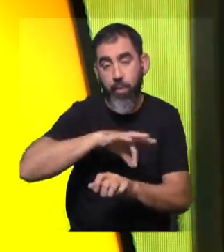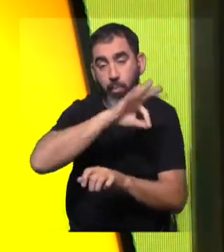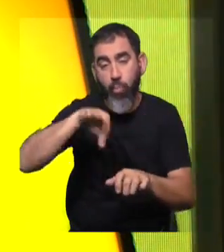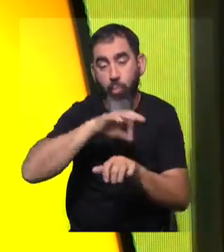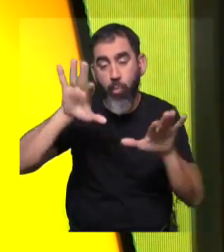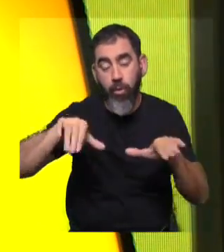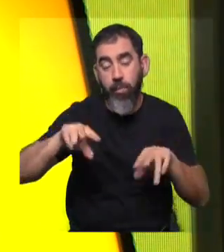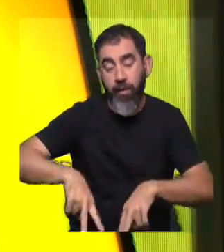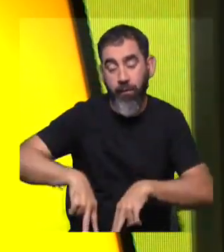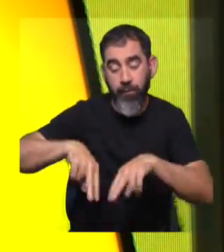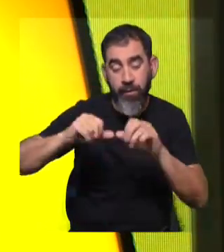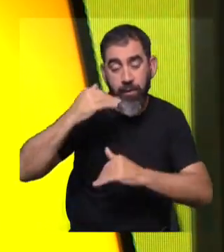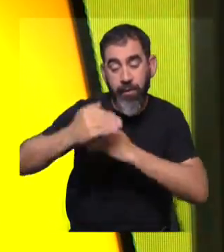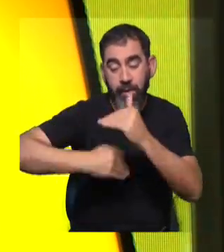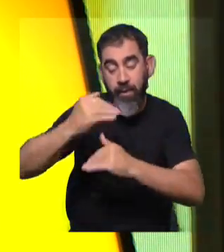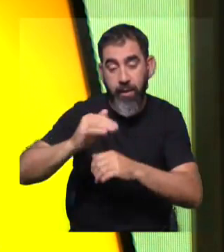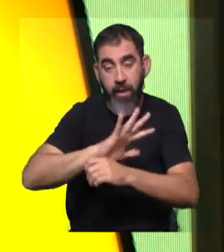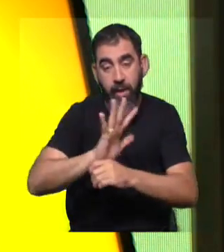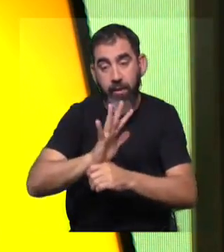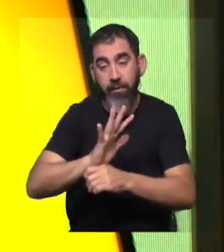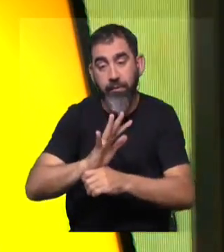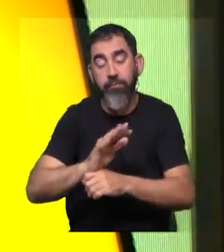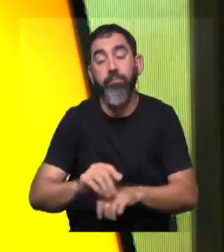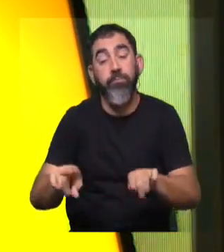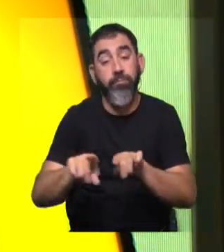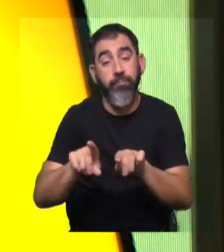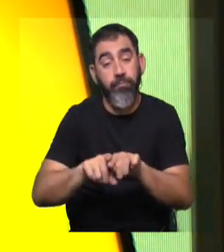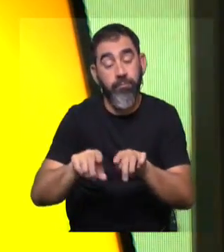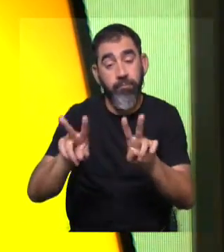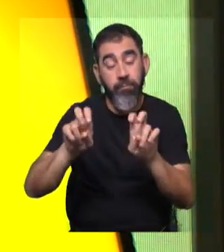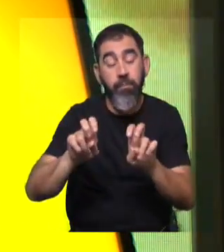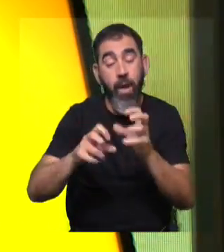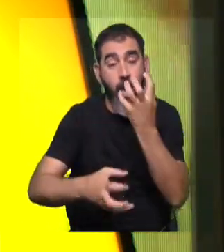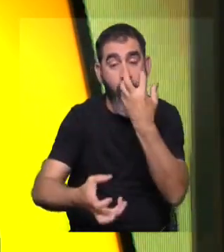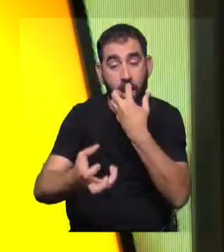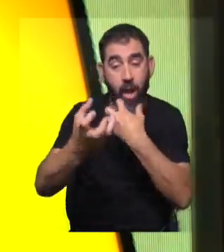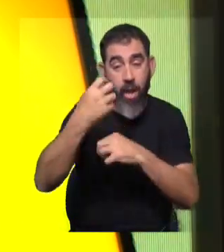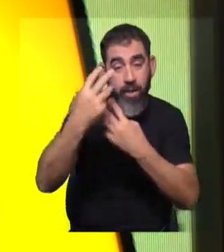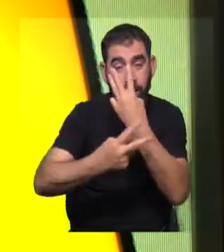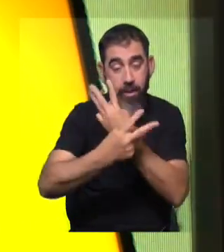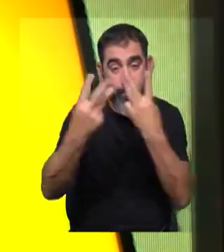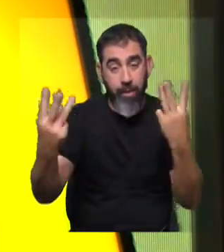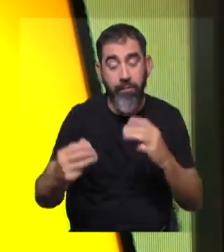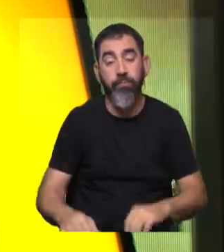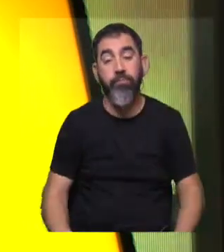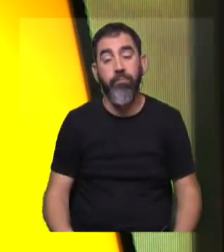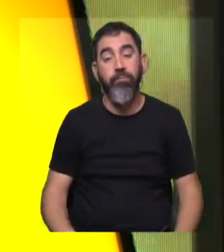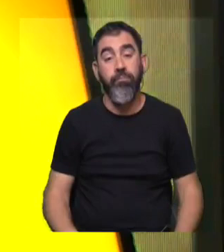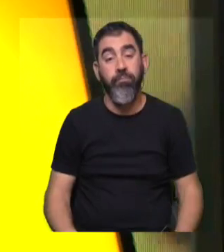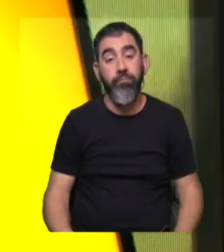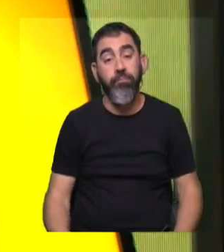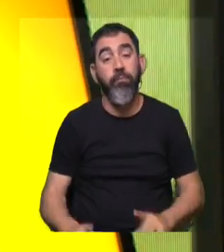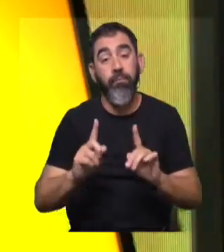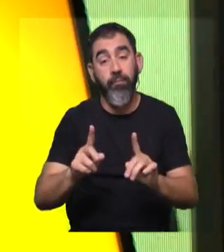para investigar procesos biológicos que tienen su paralelismo increíblemente en mamíferos. Y como bien lo adelanta si te digo incluso